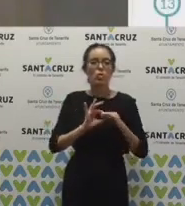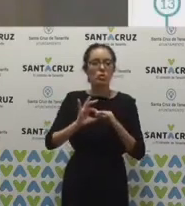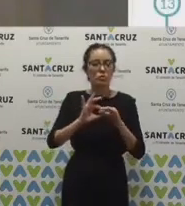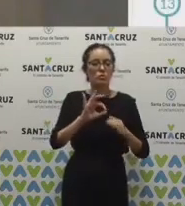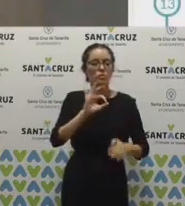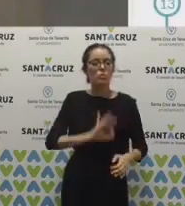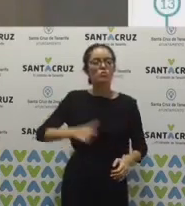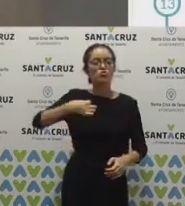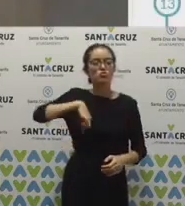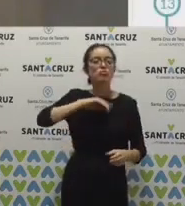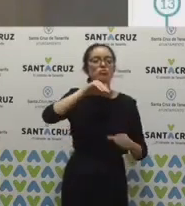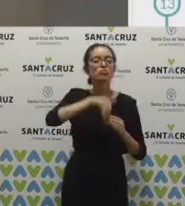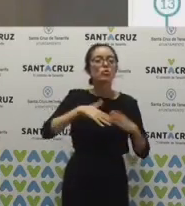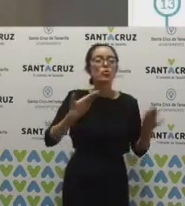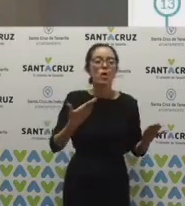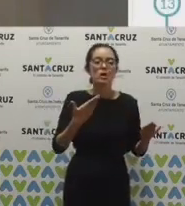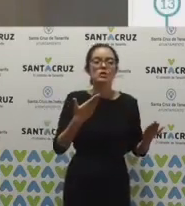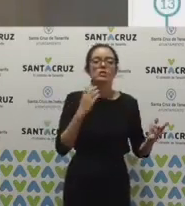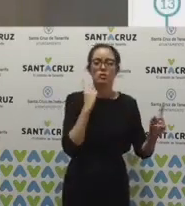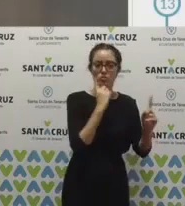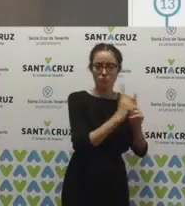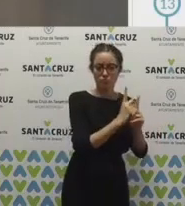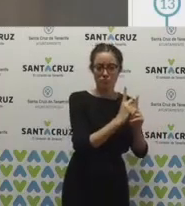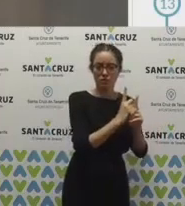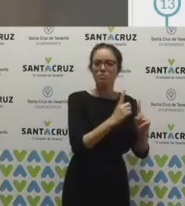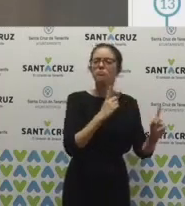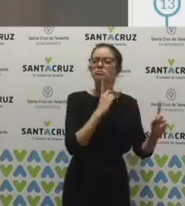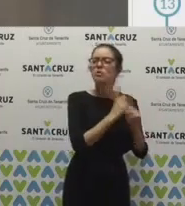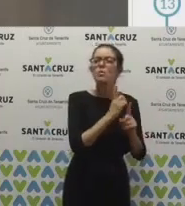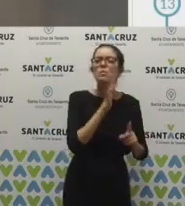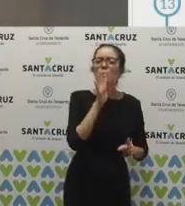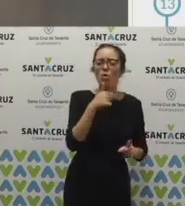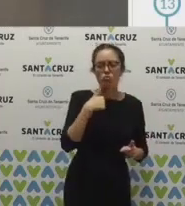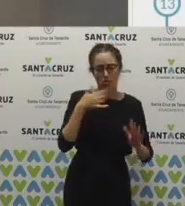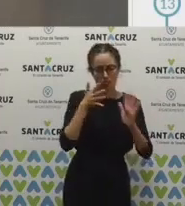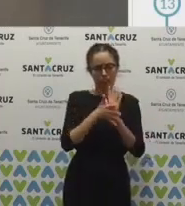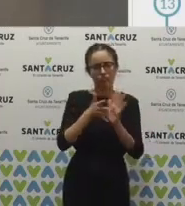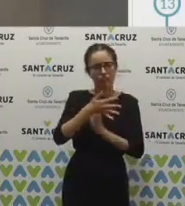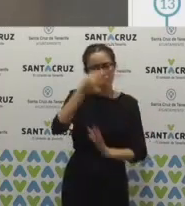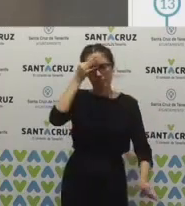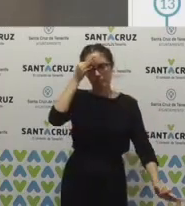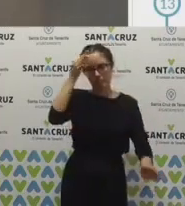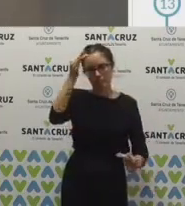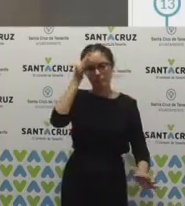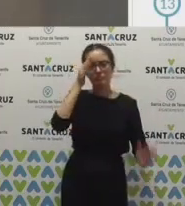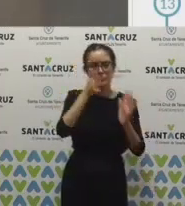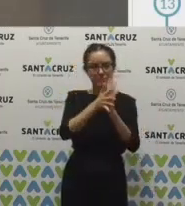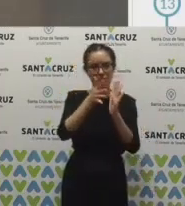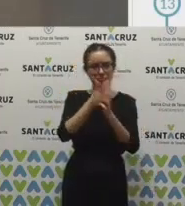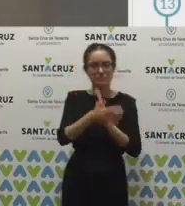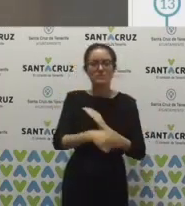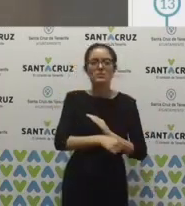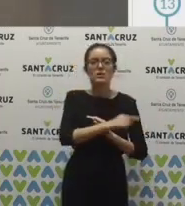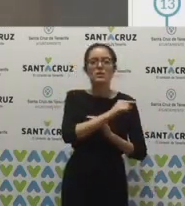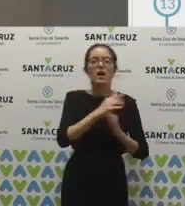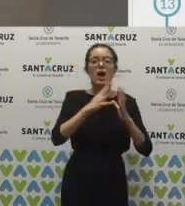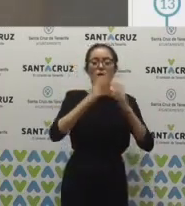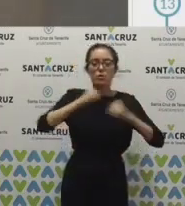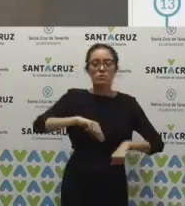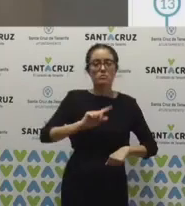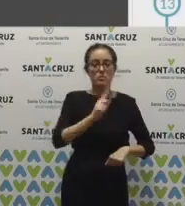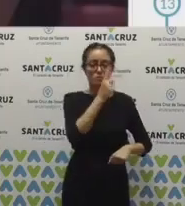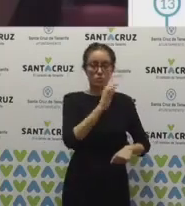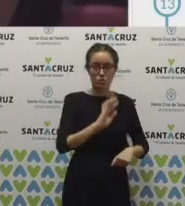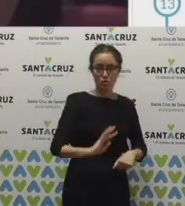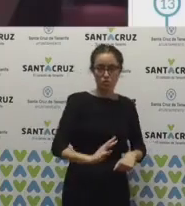contra y lo voy a pasar a explicar el porqué detalladamente de los acuerdos el primero el cuarto intenta